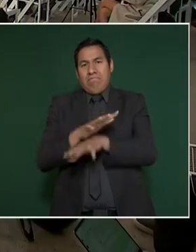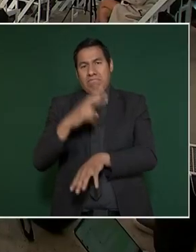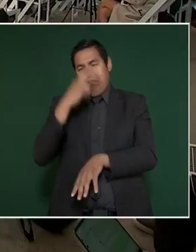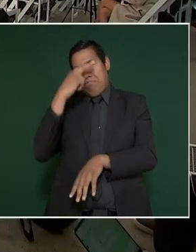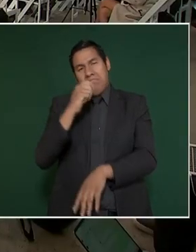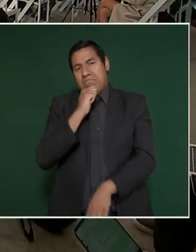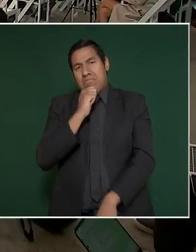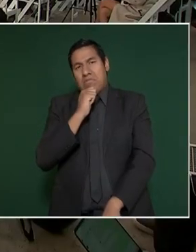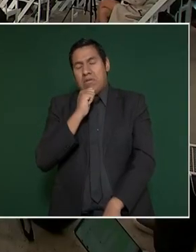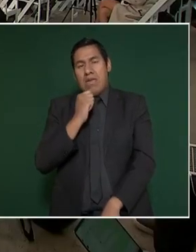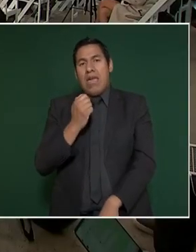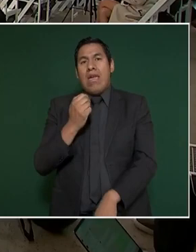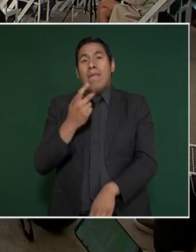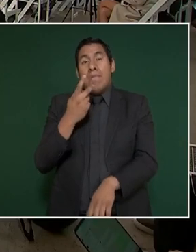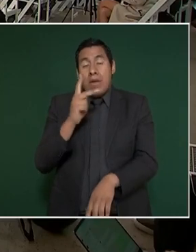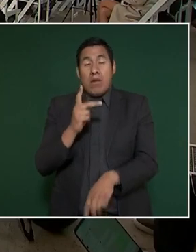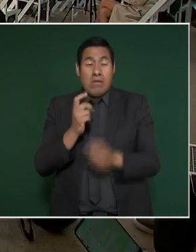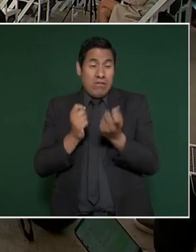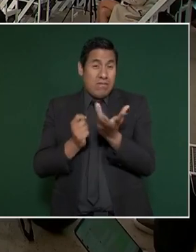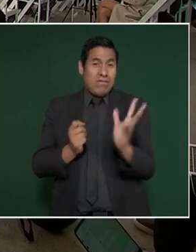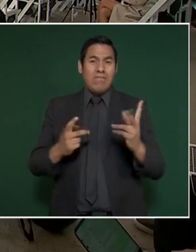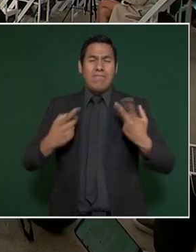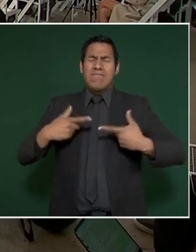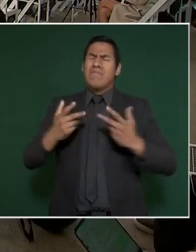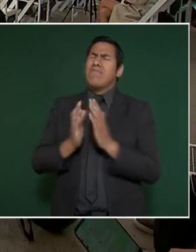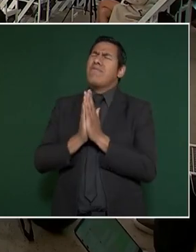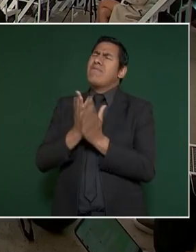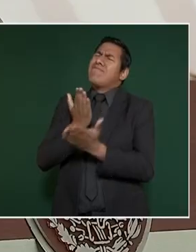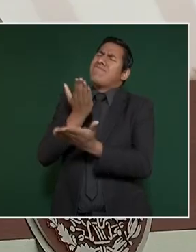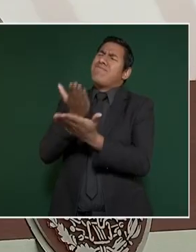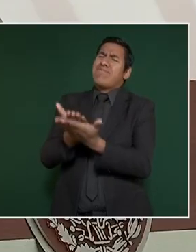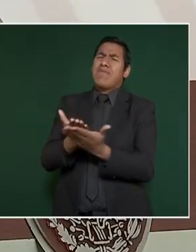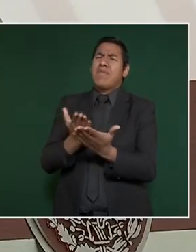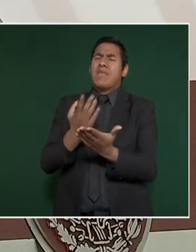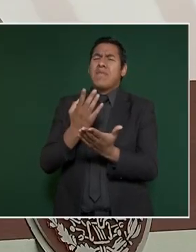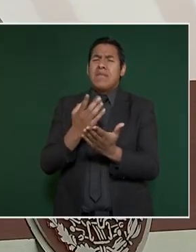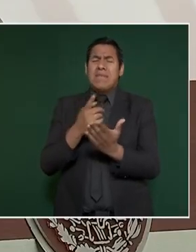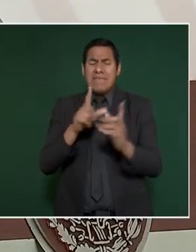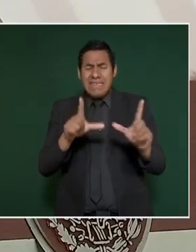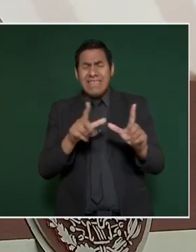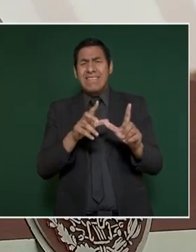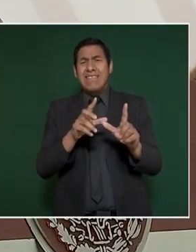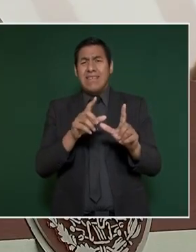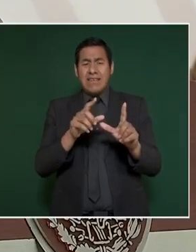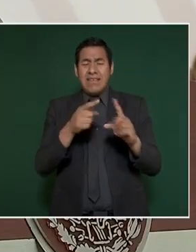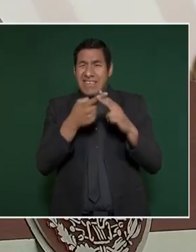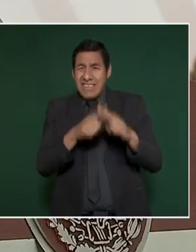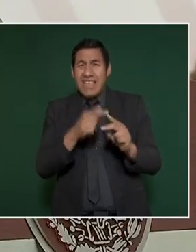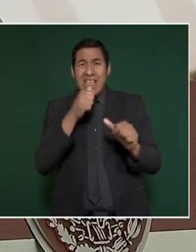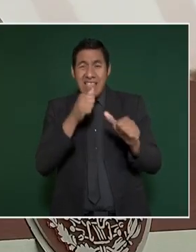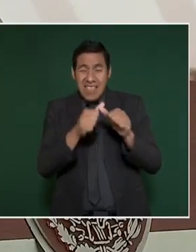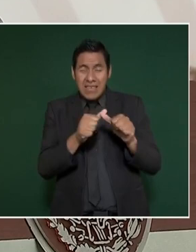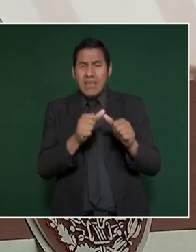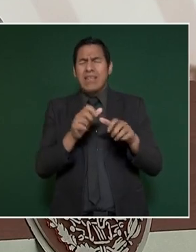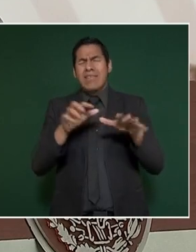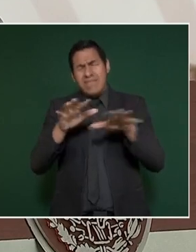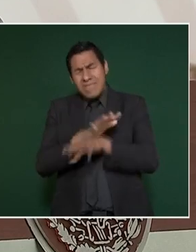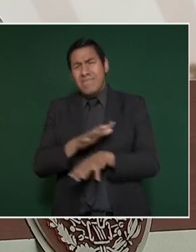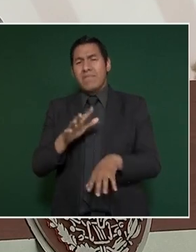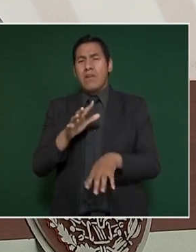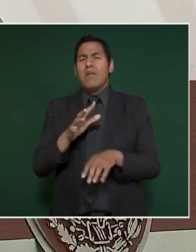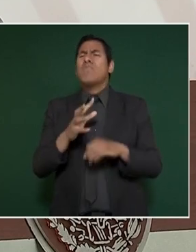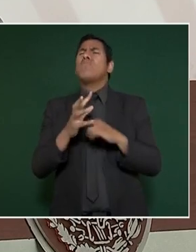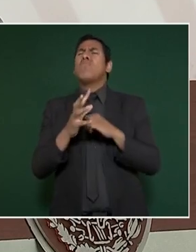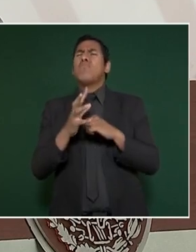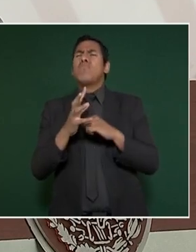Entonces nos eh Por qué provienen eh Por qué inician con